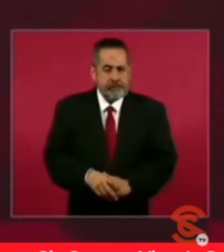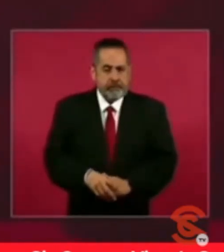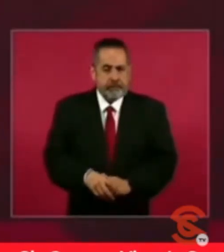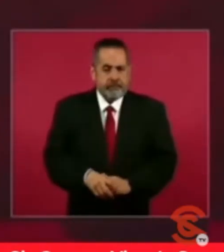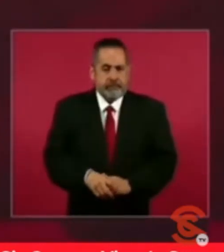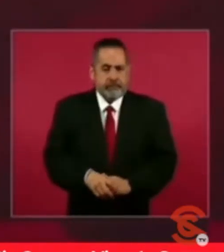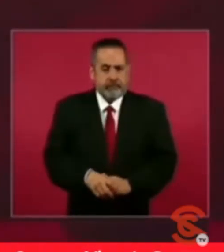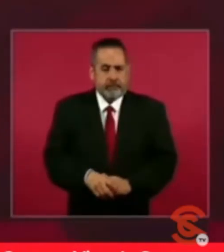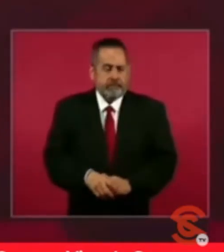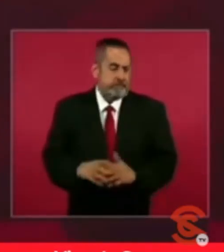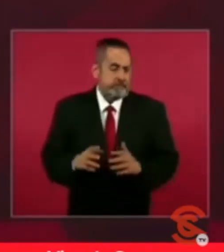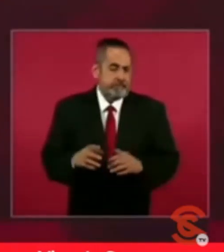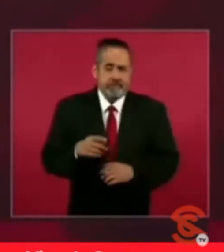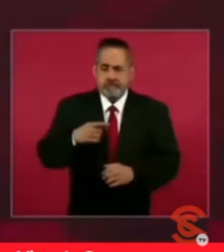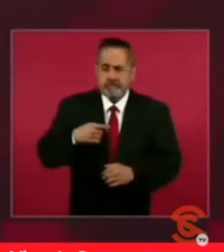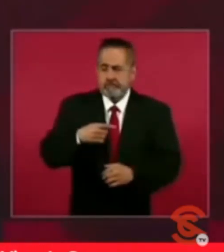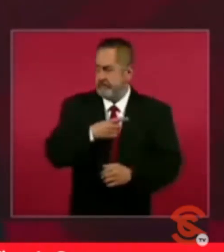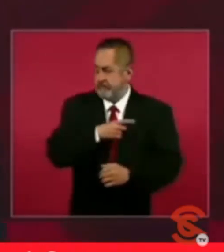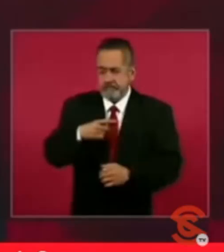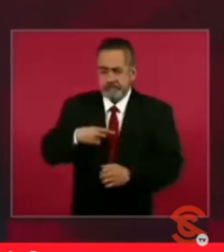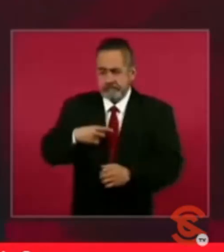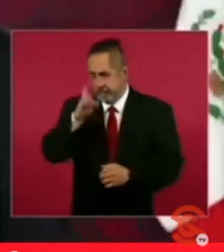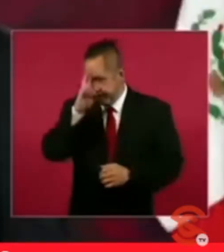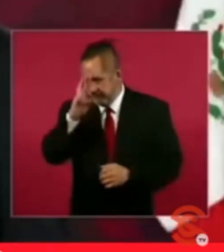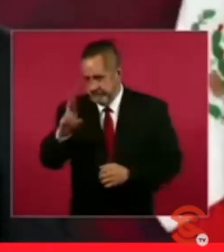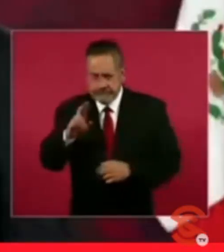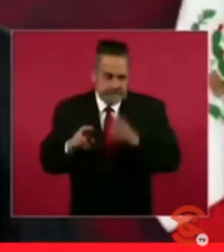ser respetuosos de las libertades.